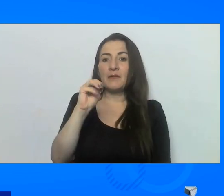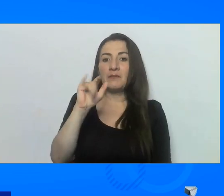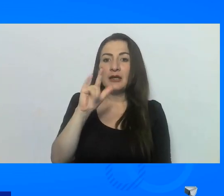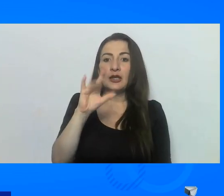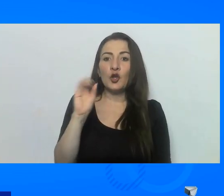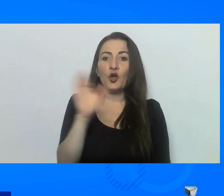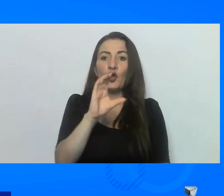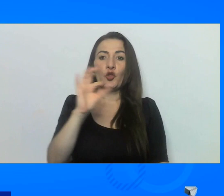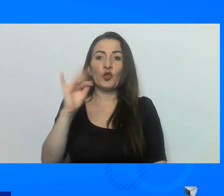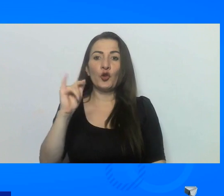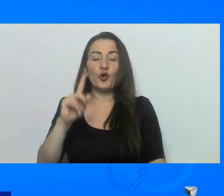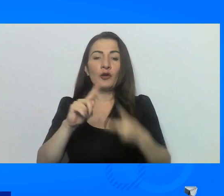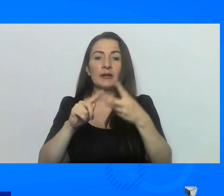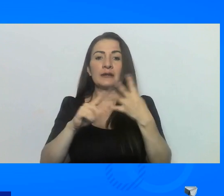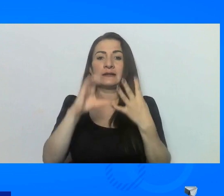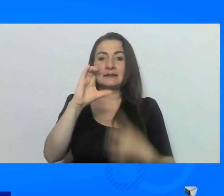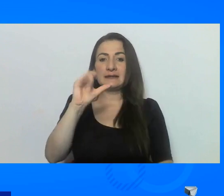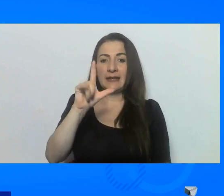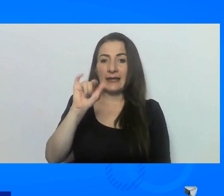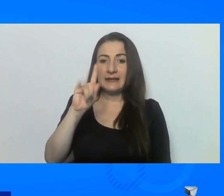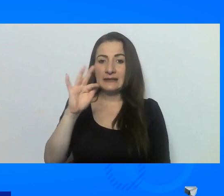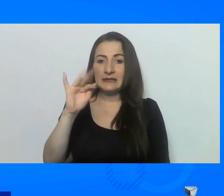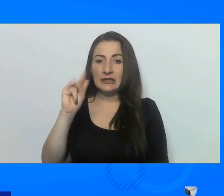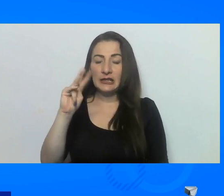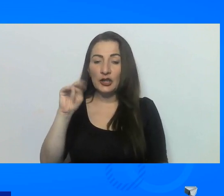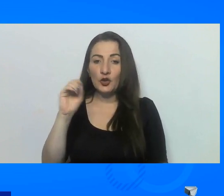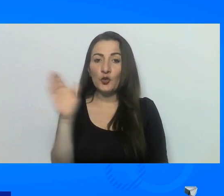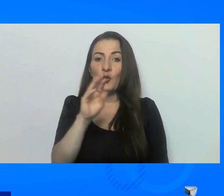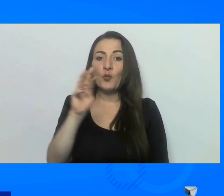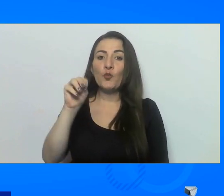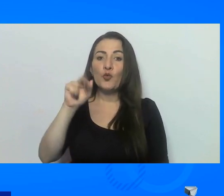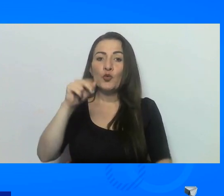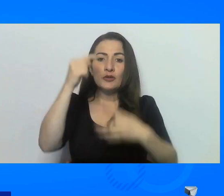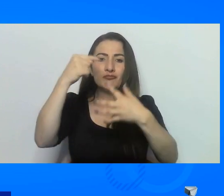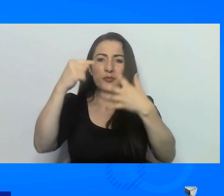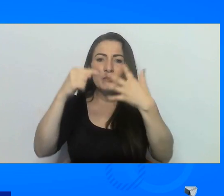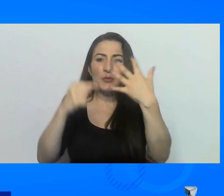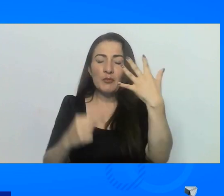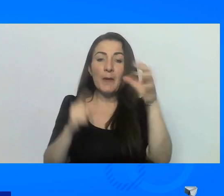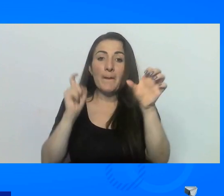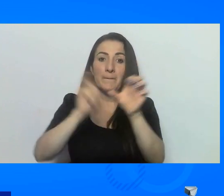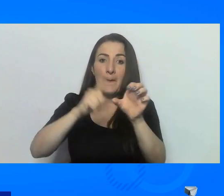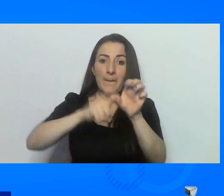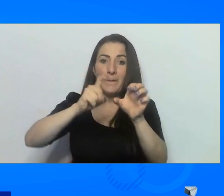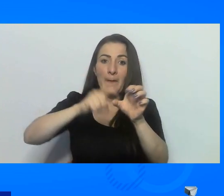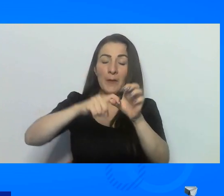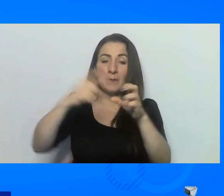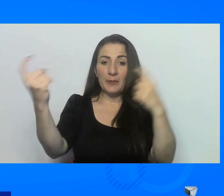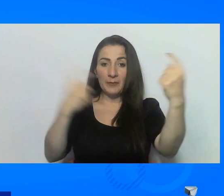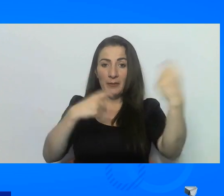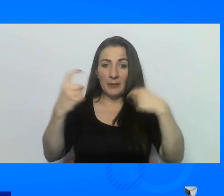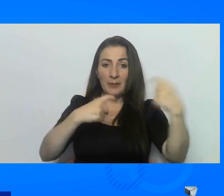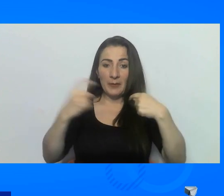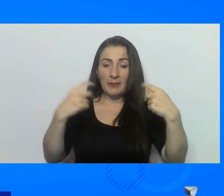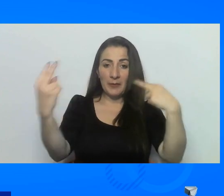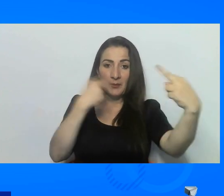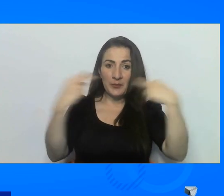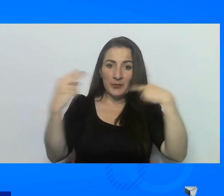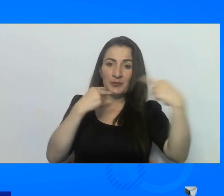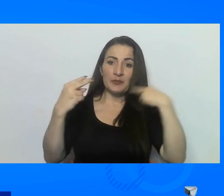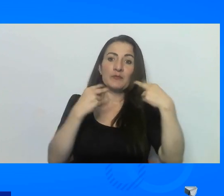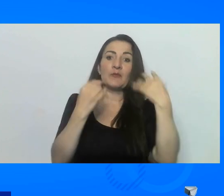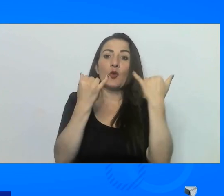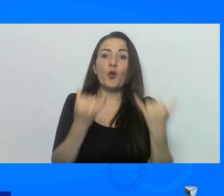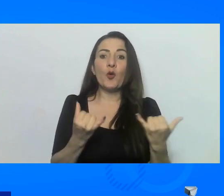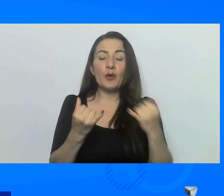Tibabuyes, Celestino Mutis, ya se están empezando a conectar. Voy a aprovechar